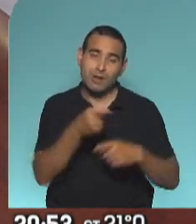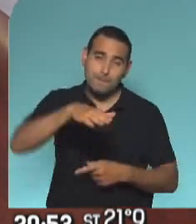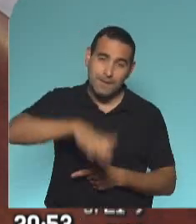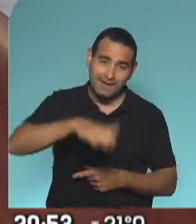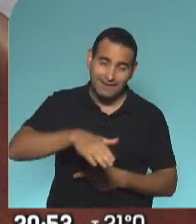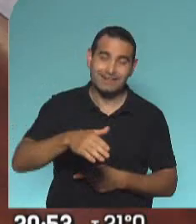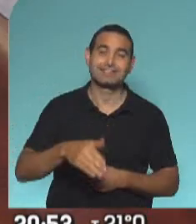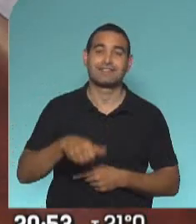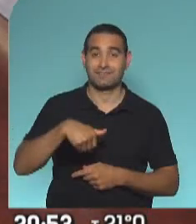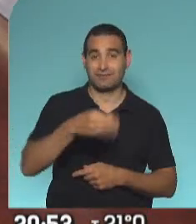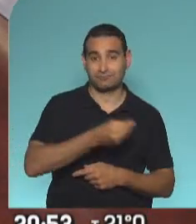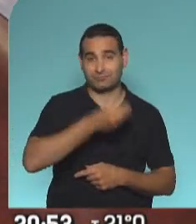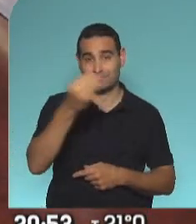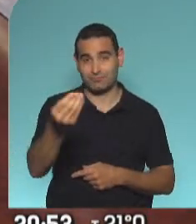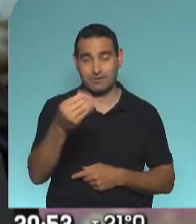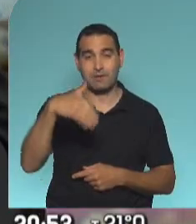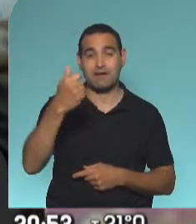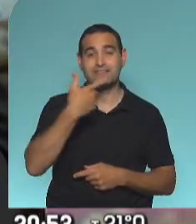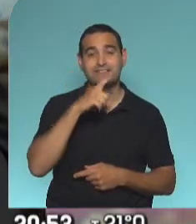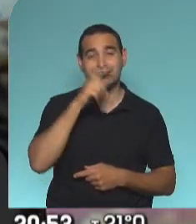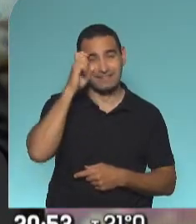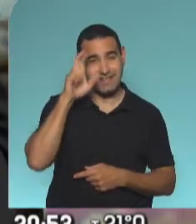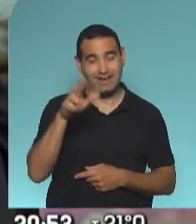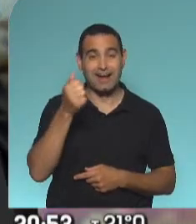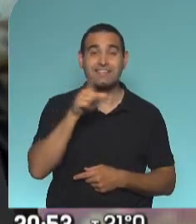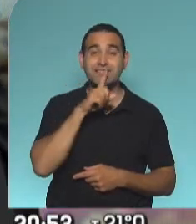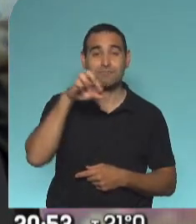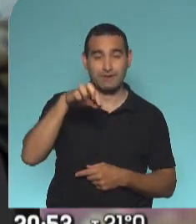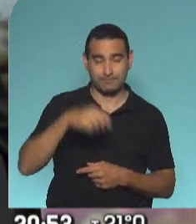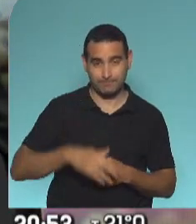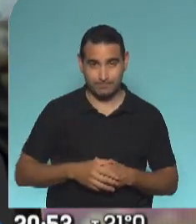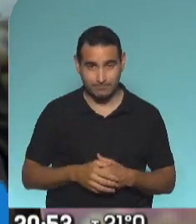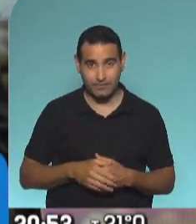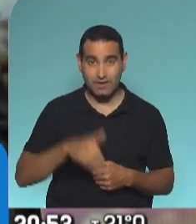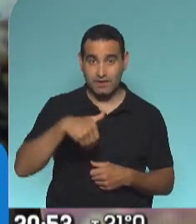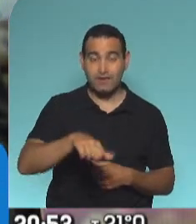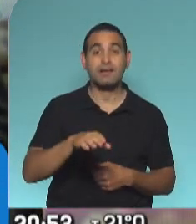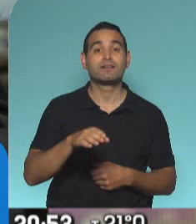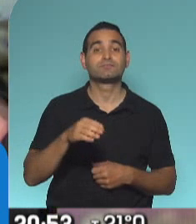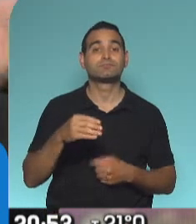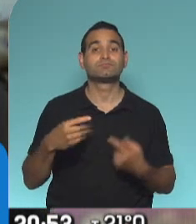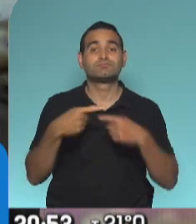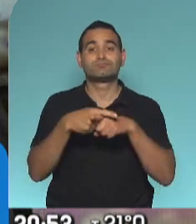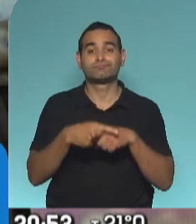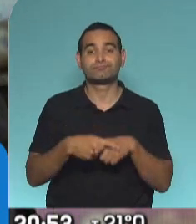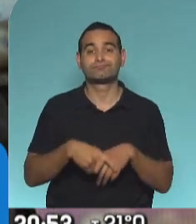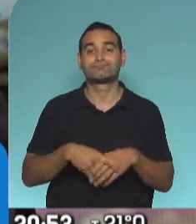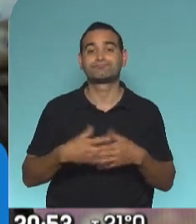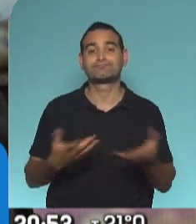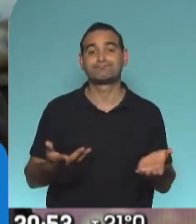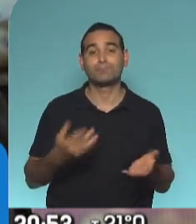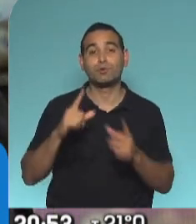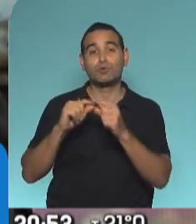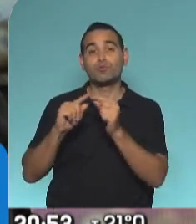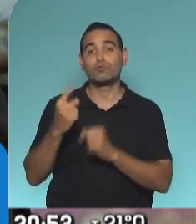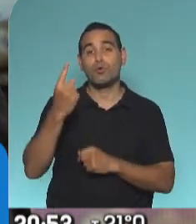Swarman, sí, que se mete en el torneo de maestros, en el ATP Finals, que va a comenzar su participación. Y bueno, ¿qué va a ser, Peke? El número